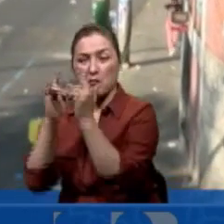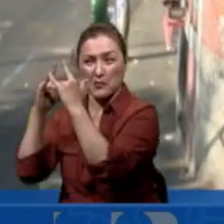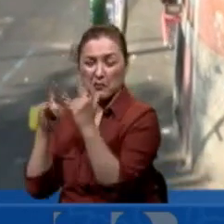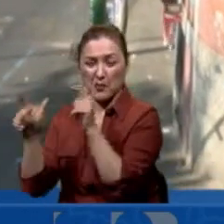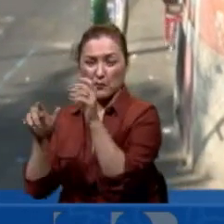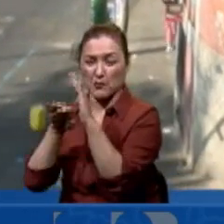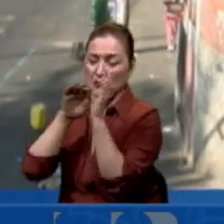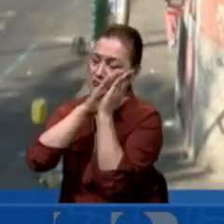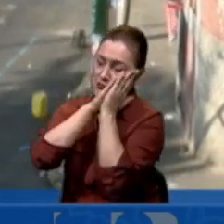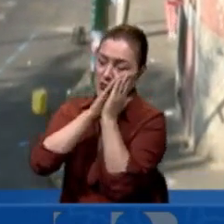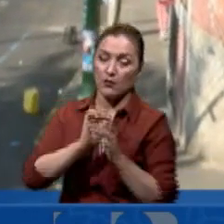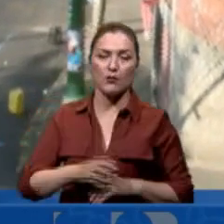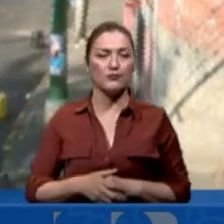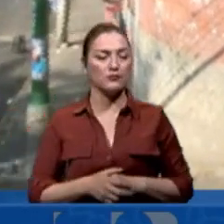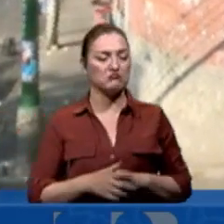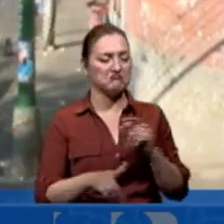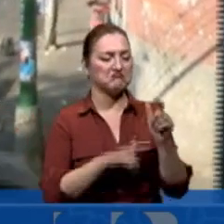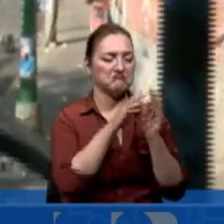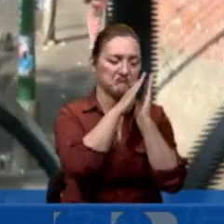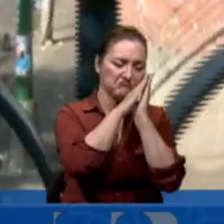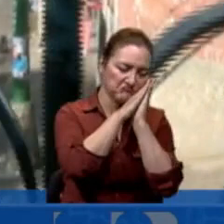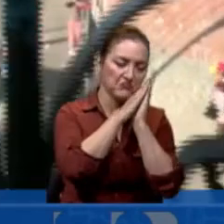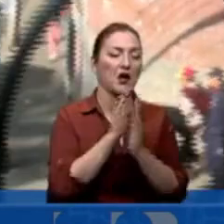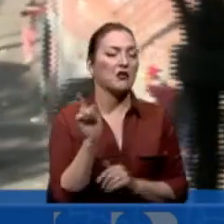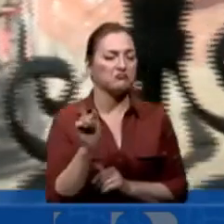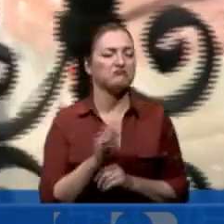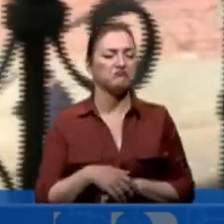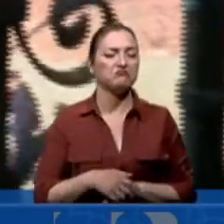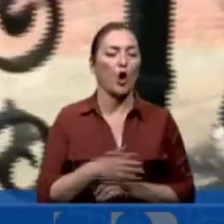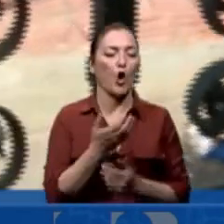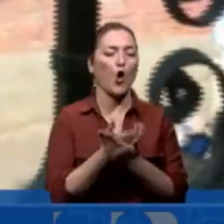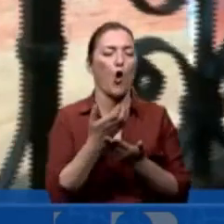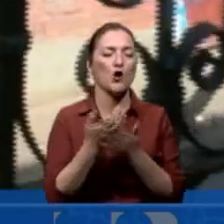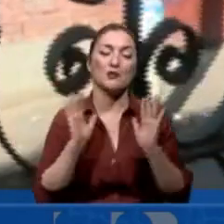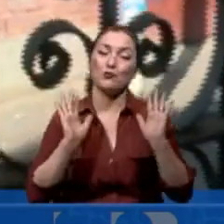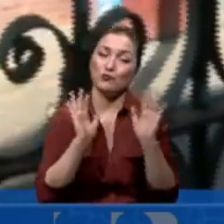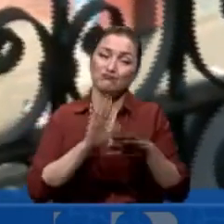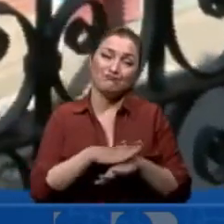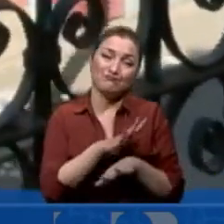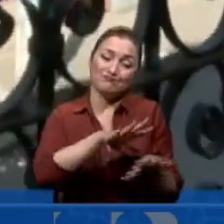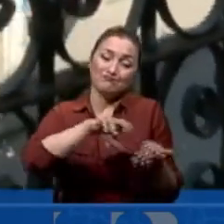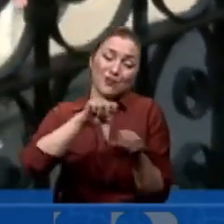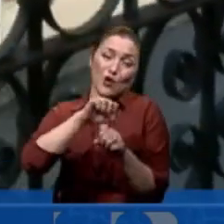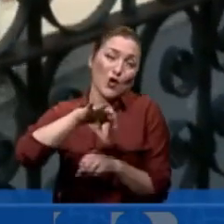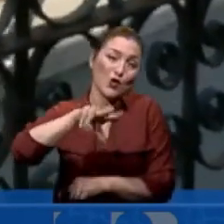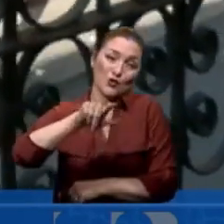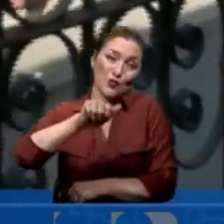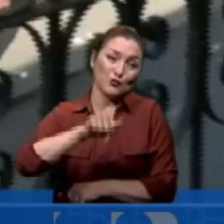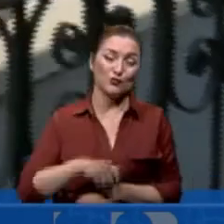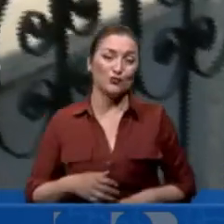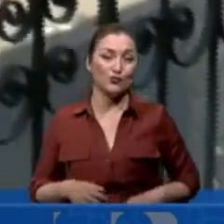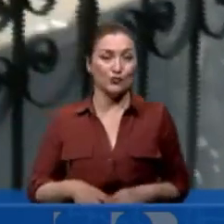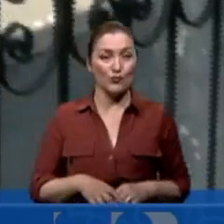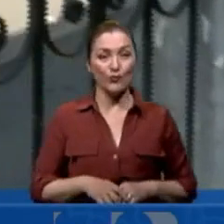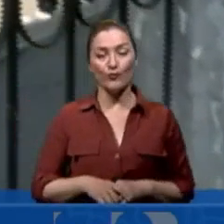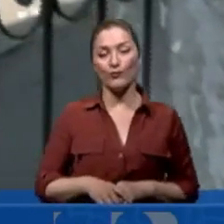y no solo ciudadanos que están pernoctando ahí sino también hemos encontrado objetos que podrían ser eh relacionados